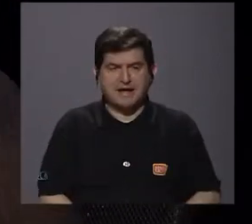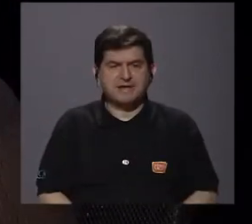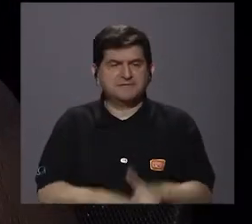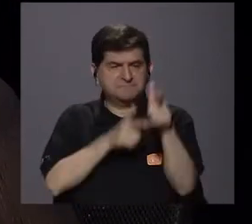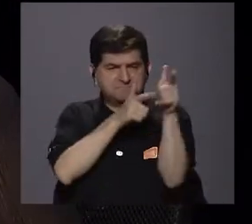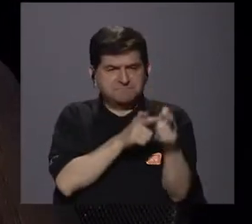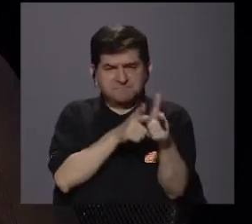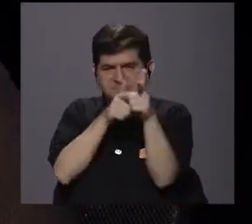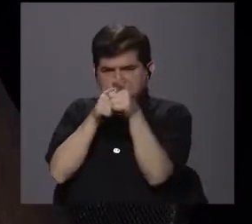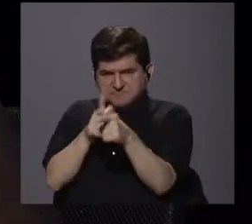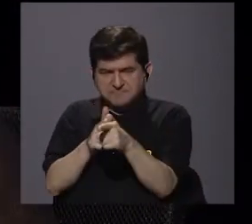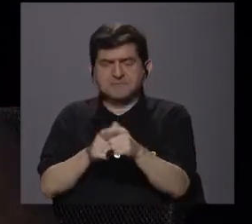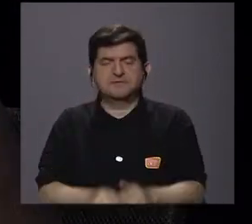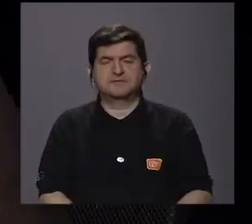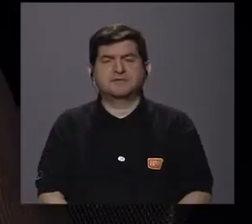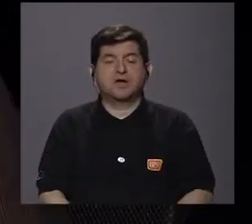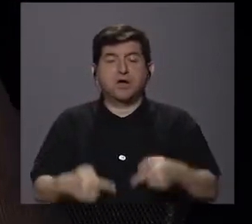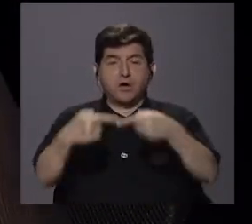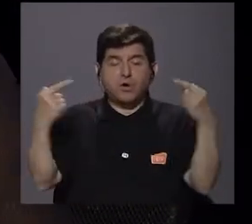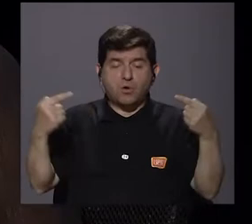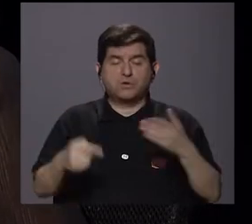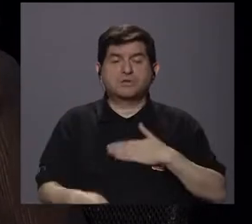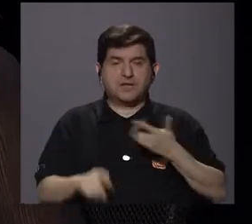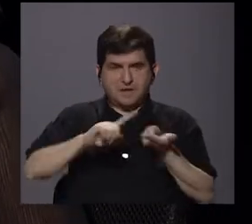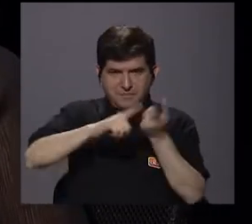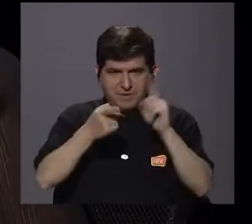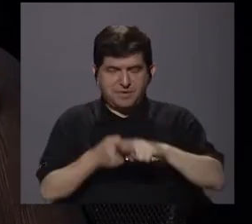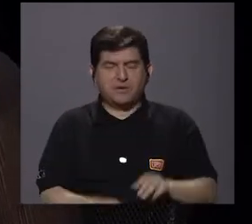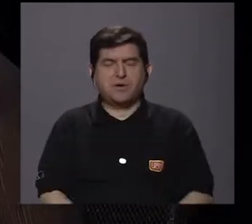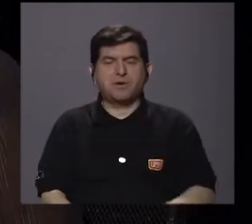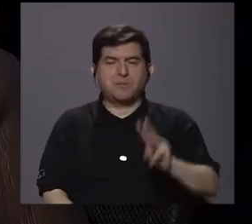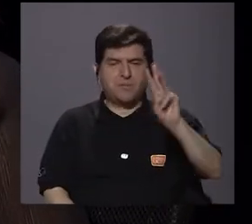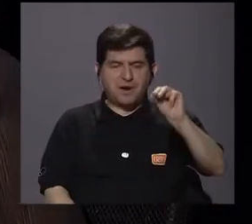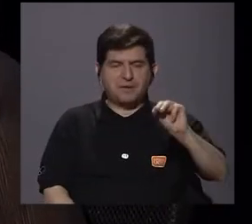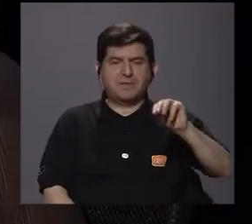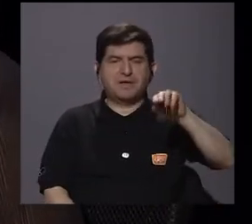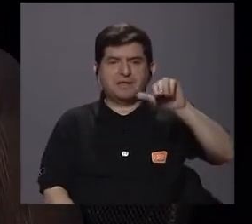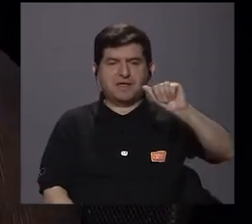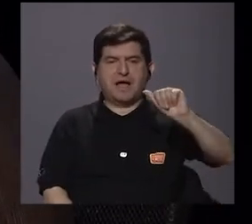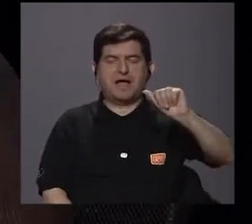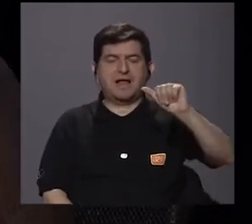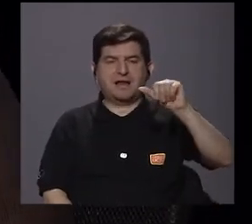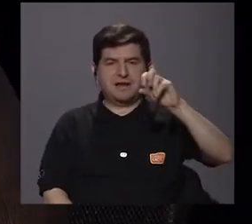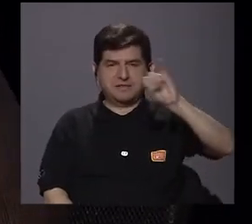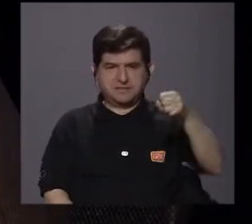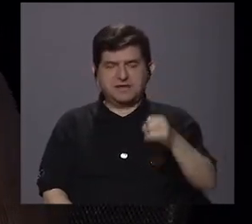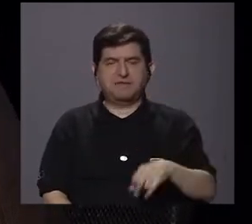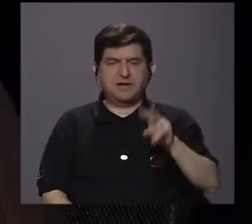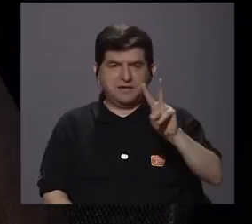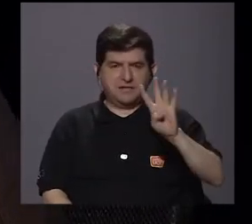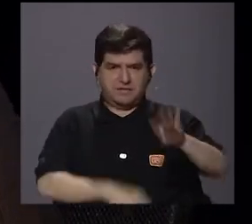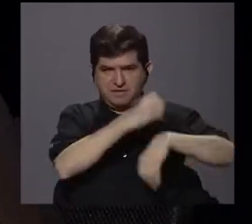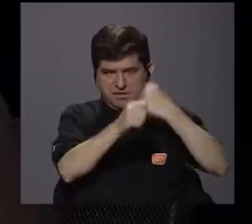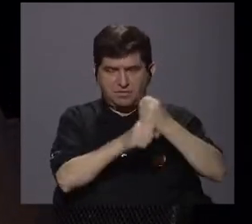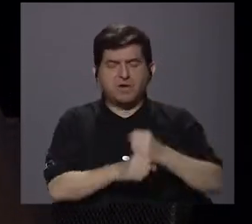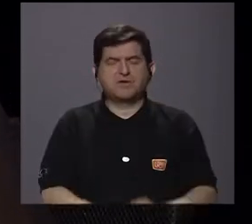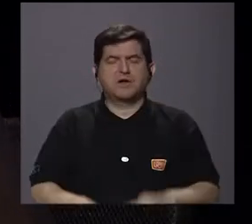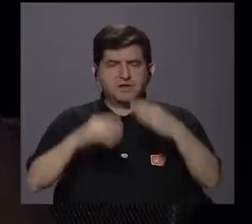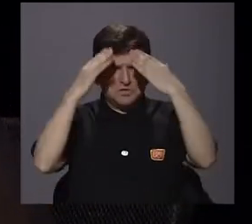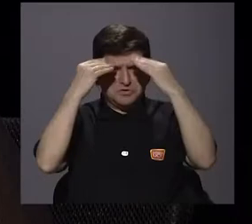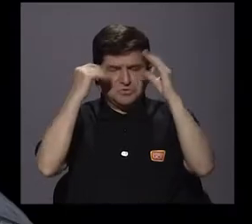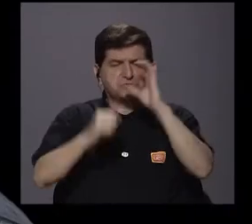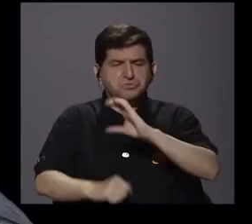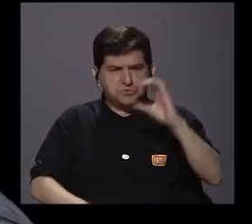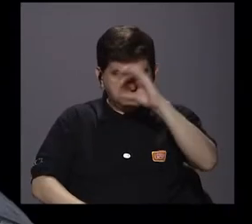disparan munición real en contra de mi amigo Mohamed Al-Jabari, de 24 años. No me crea, puede buscar la información que le estoy